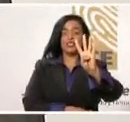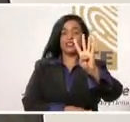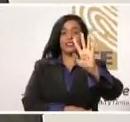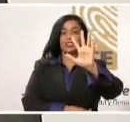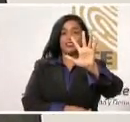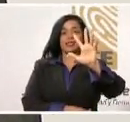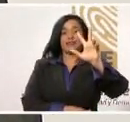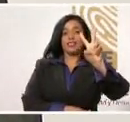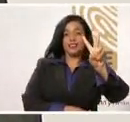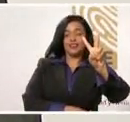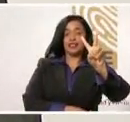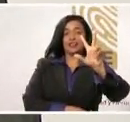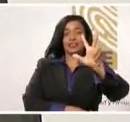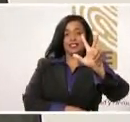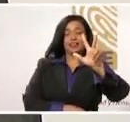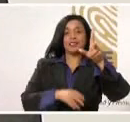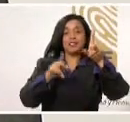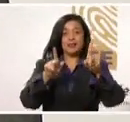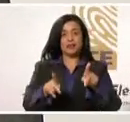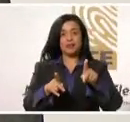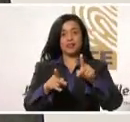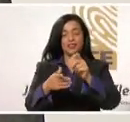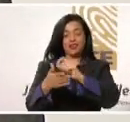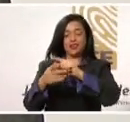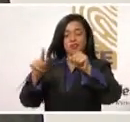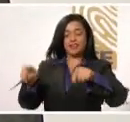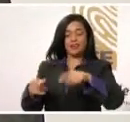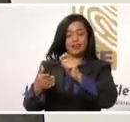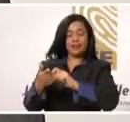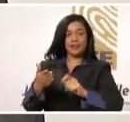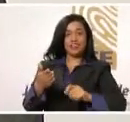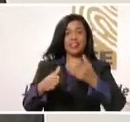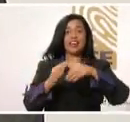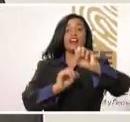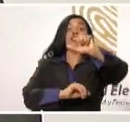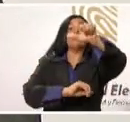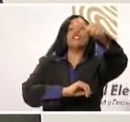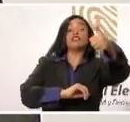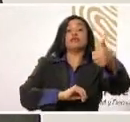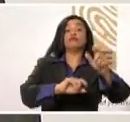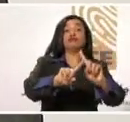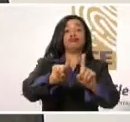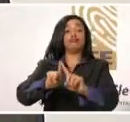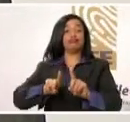6.934.053 inscritos y el registro de electores en el exterior